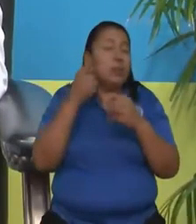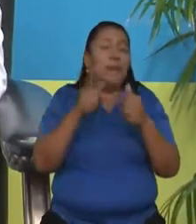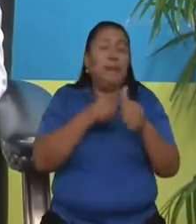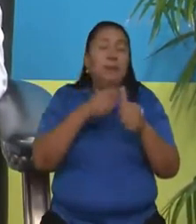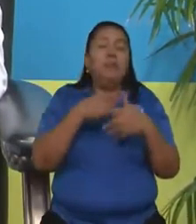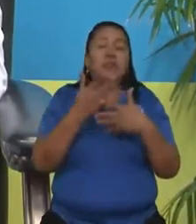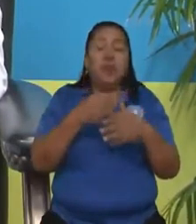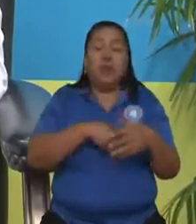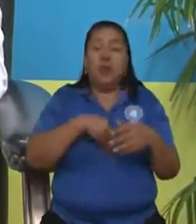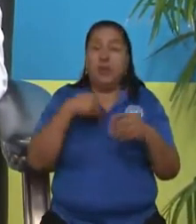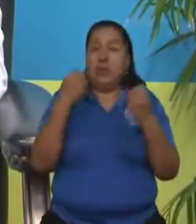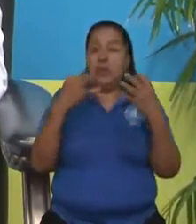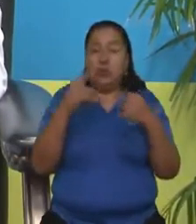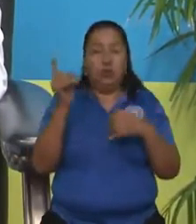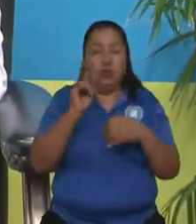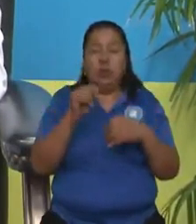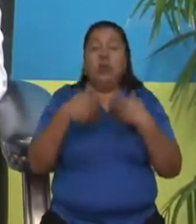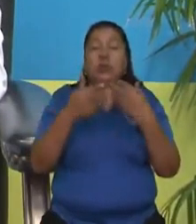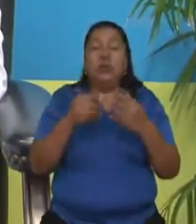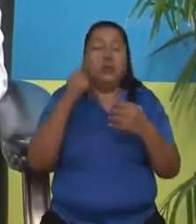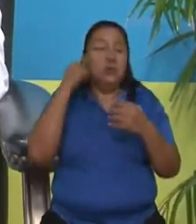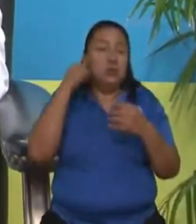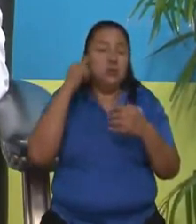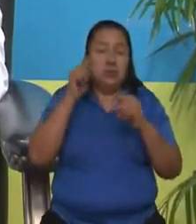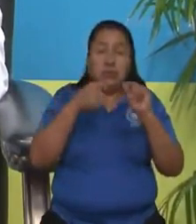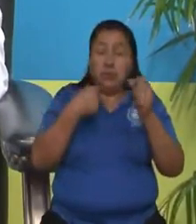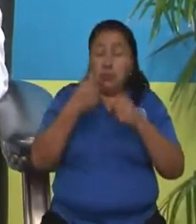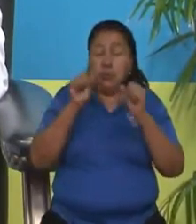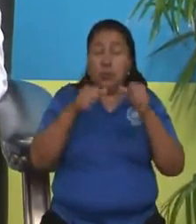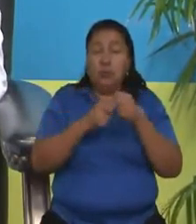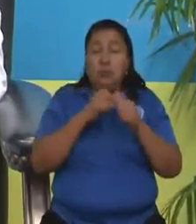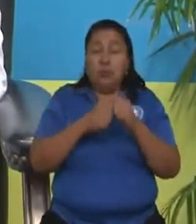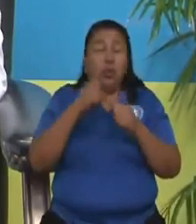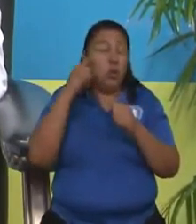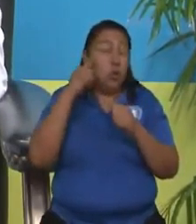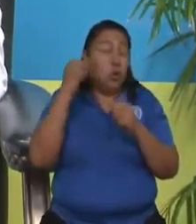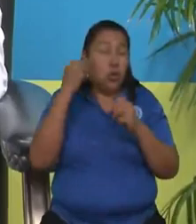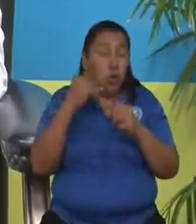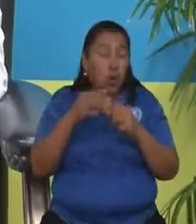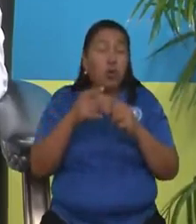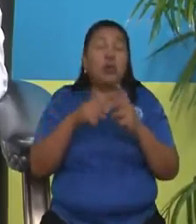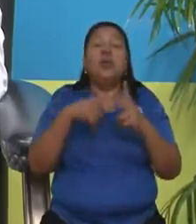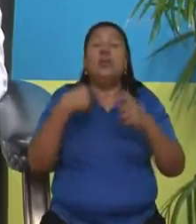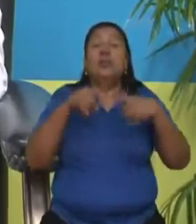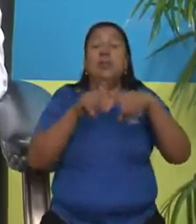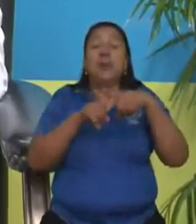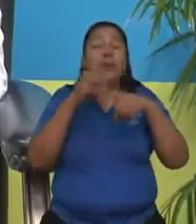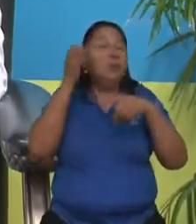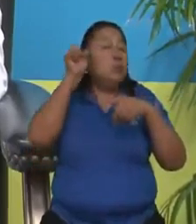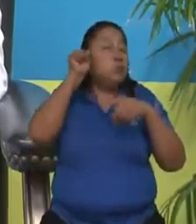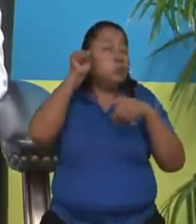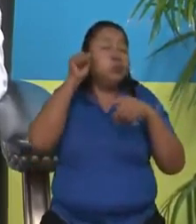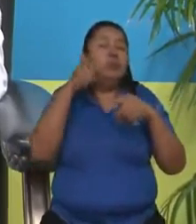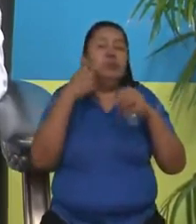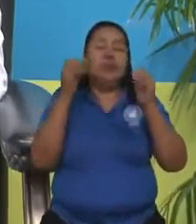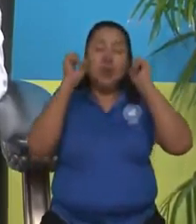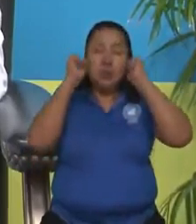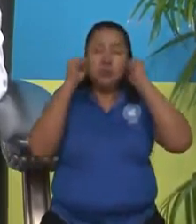hongo. Uh-huh. Igual los pacientes que tienen cera, llegan porque dicen, tengo tapado los oídos, revísenme, hágame un